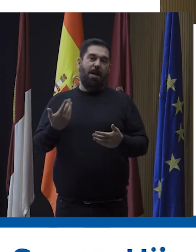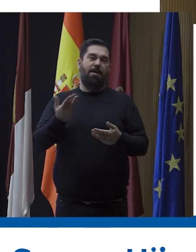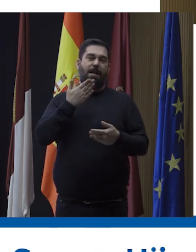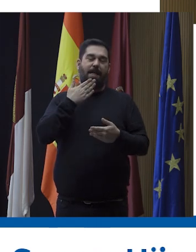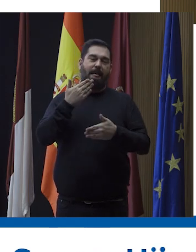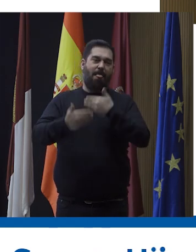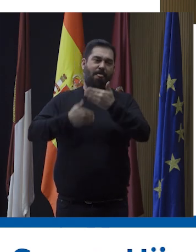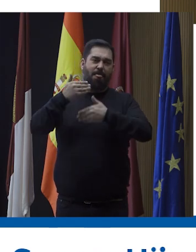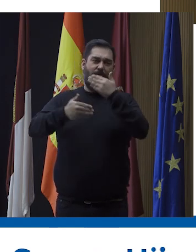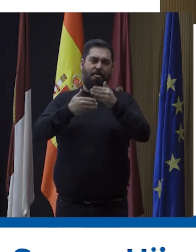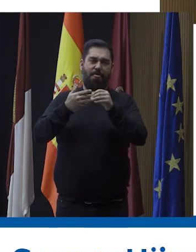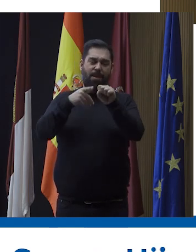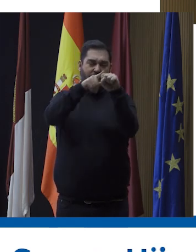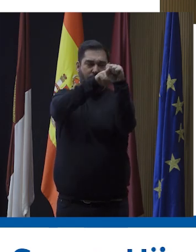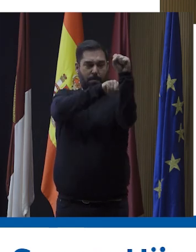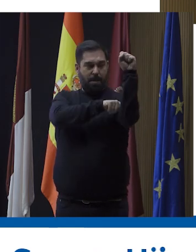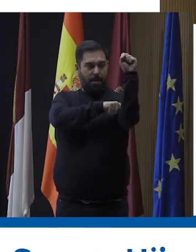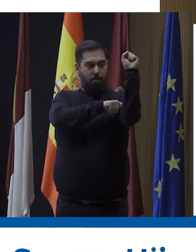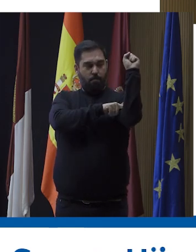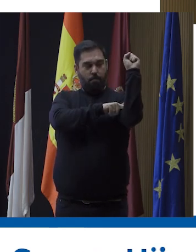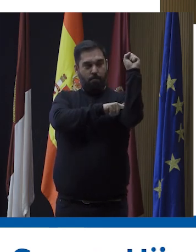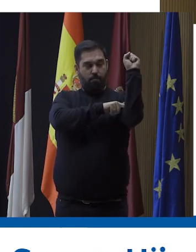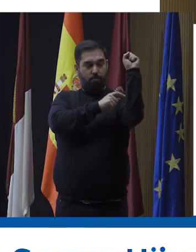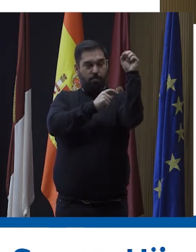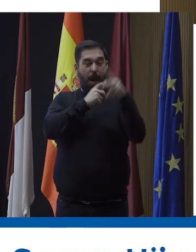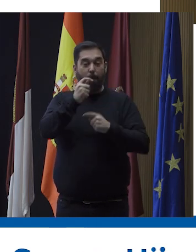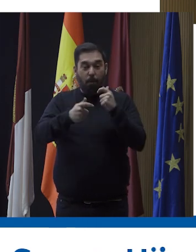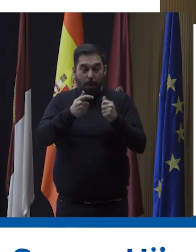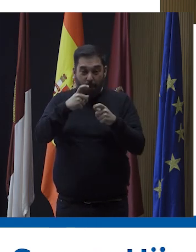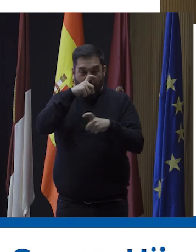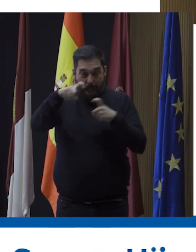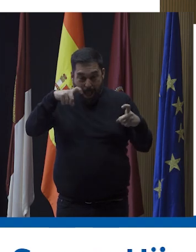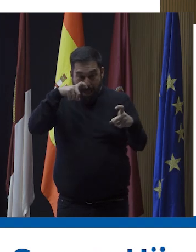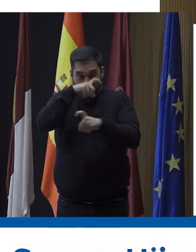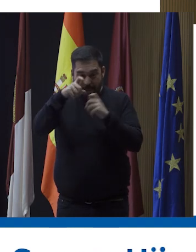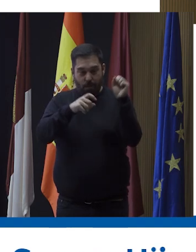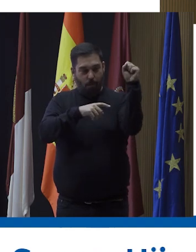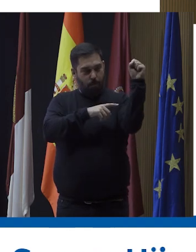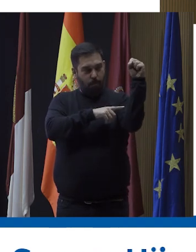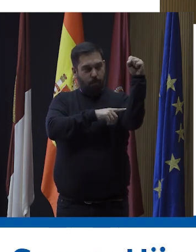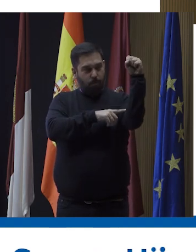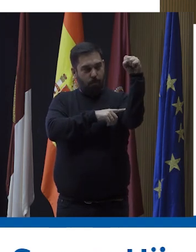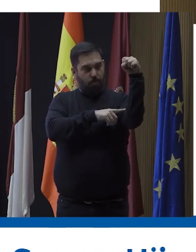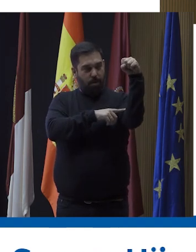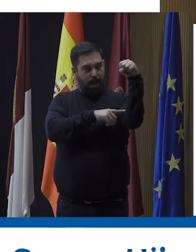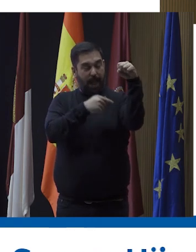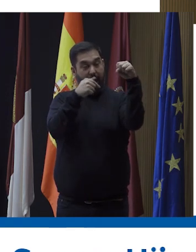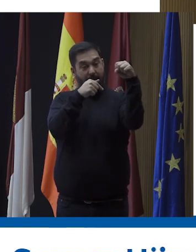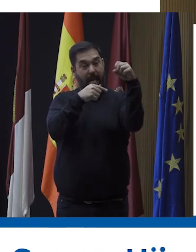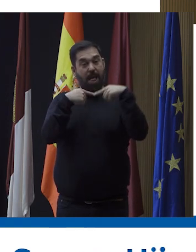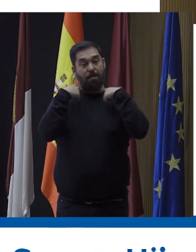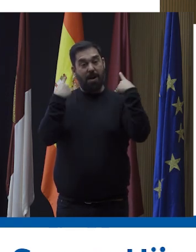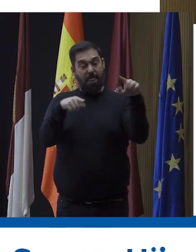que está recta, pues con los años nos vamos corvando hacia adelante, nos va saliendo chepa, perdemos un poquito